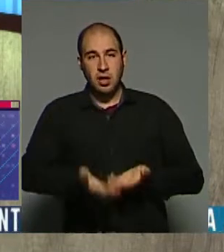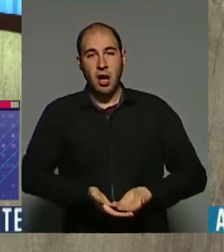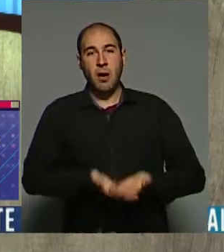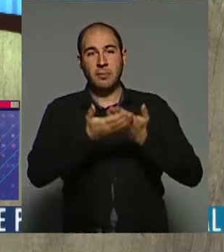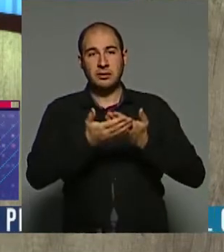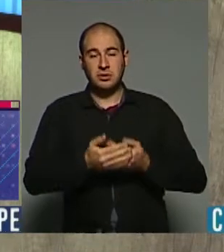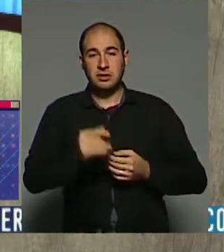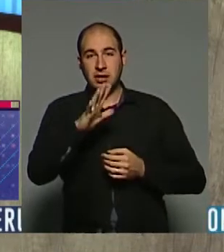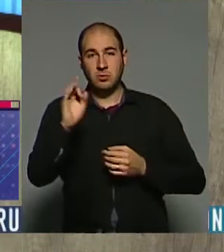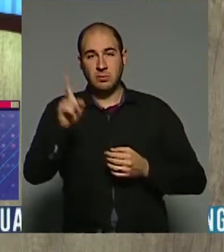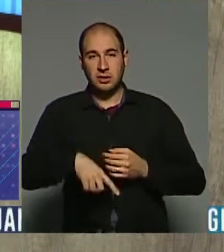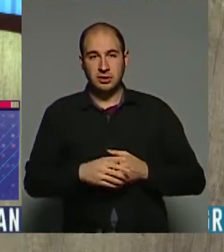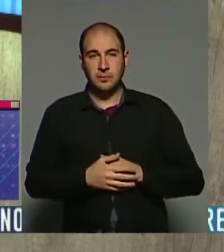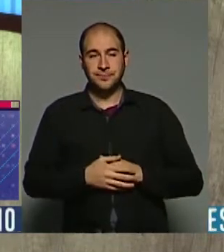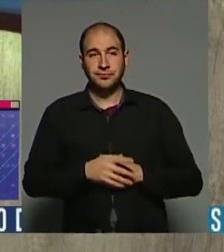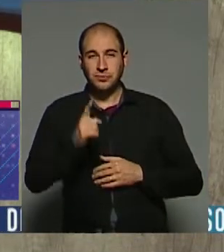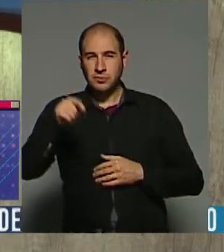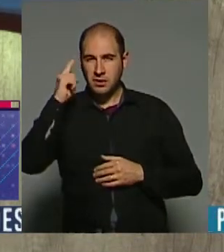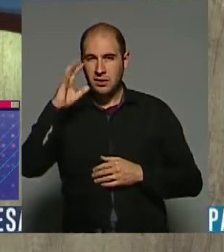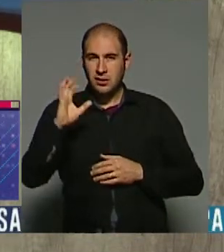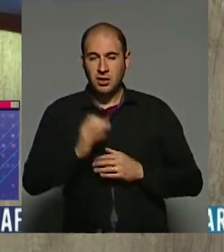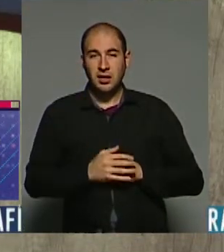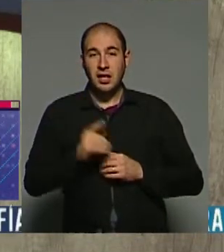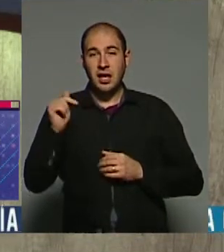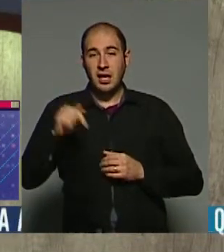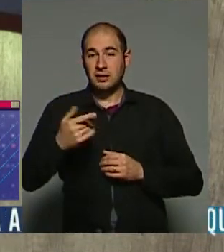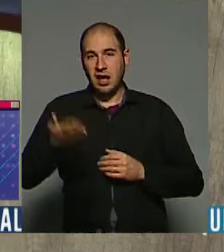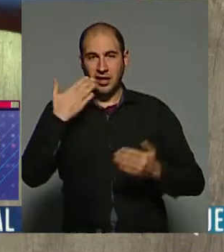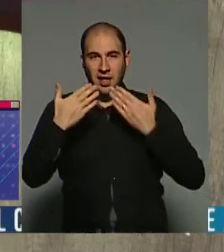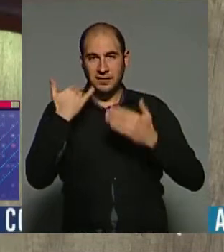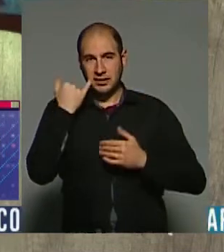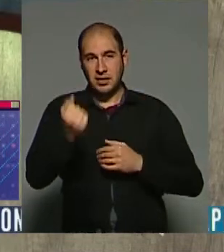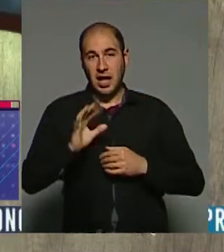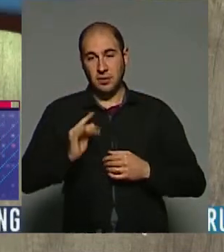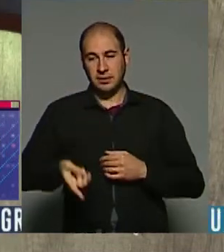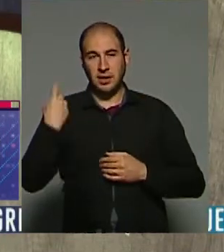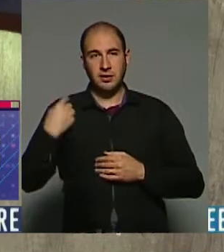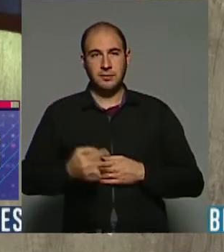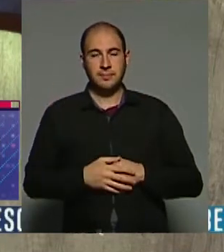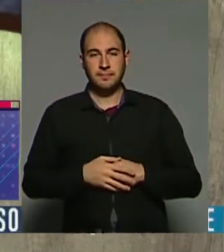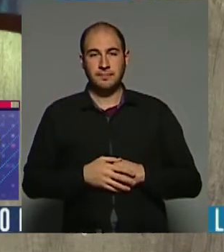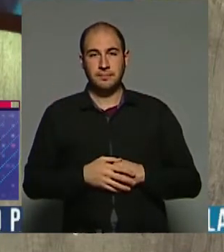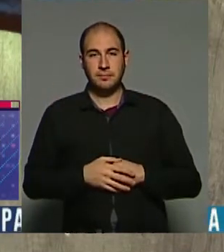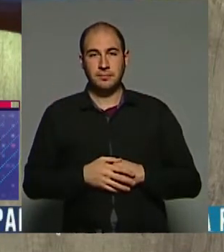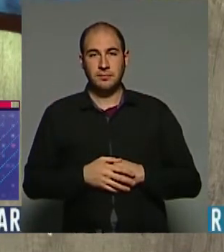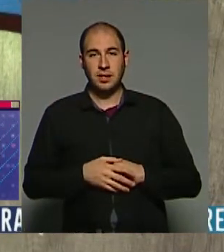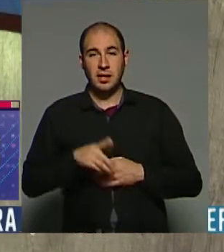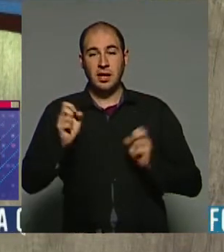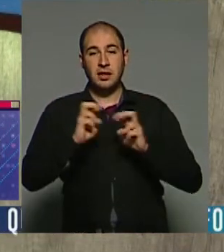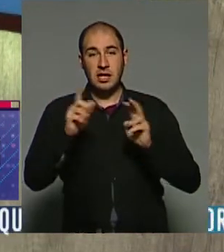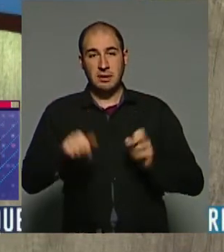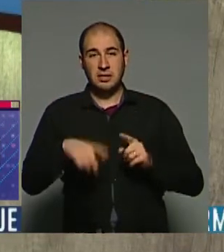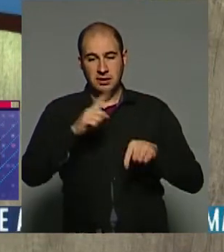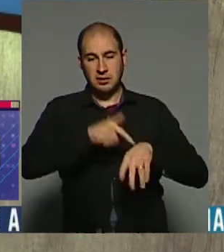subiera en el 50%, Claudia. No sé si recordás en realidad que esto ya se estaba hablando desde el año pasado. Entonces, en cuanto a esto también, bueno,